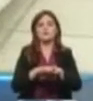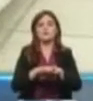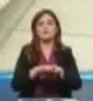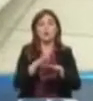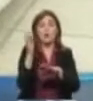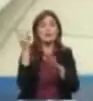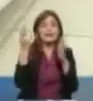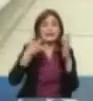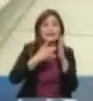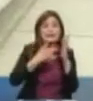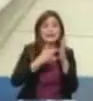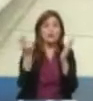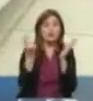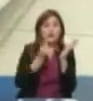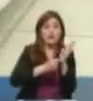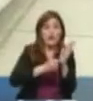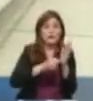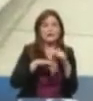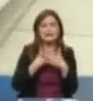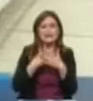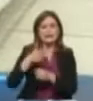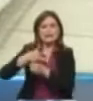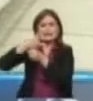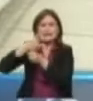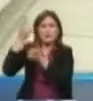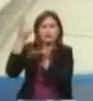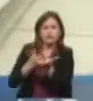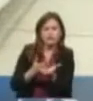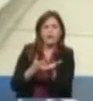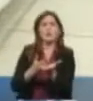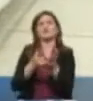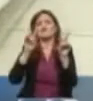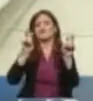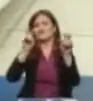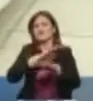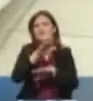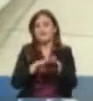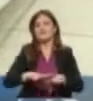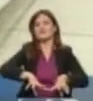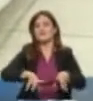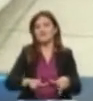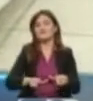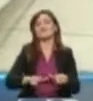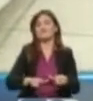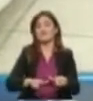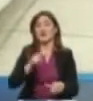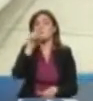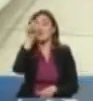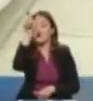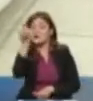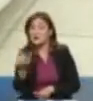es donde están inmersas una serie de filmaciones, grabaciones referentes a lo que cierto